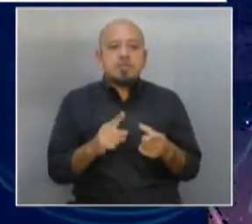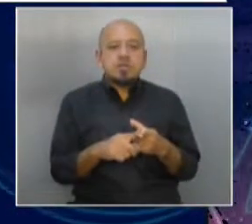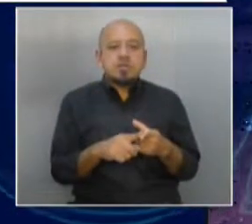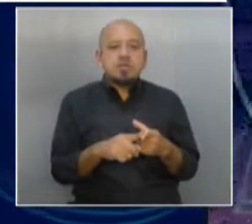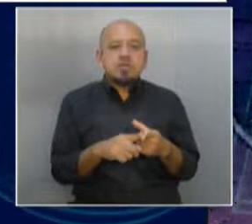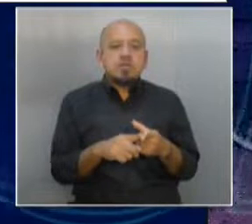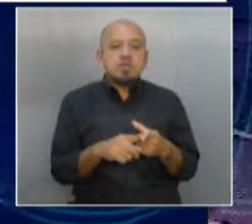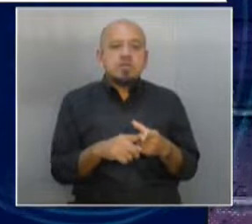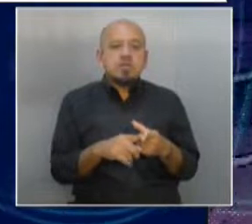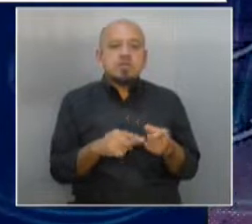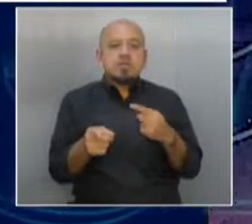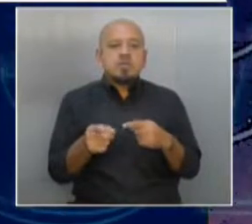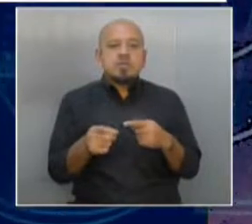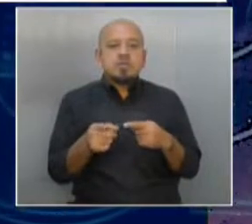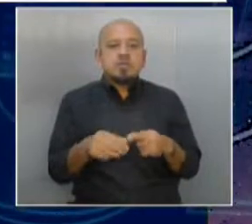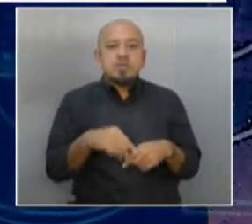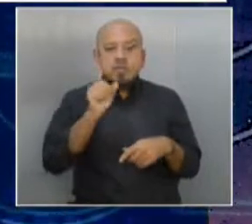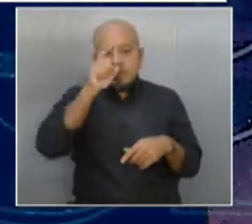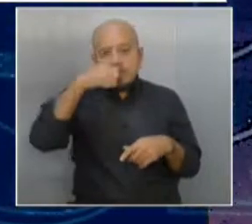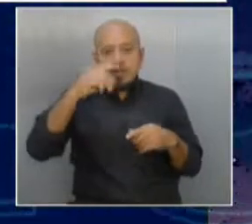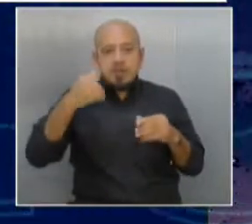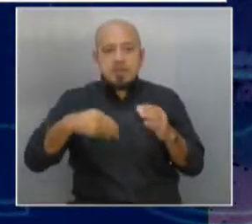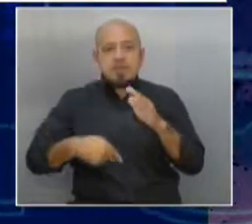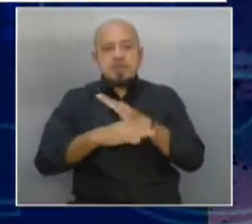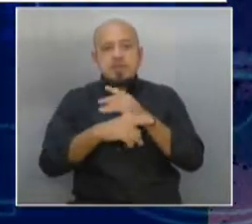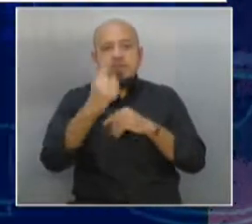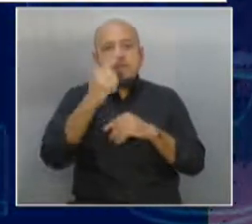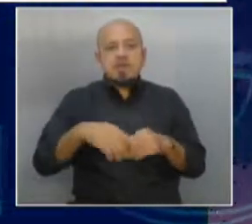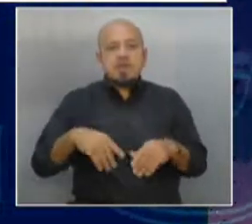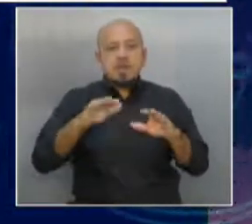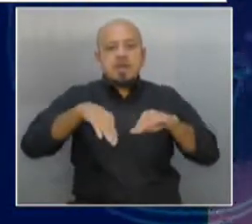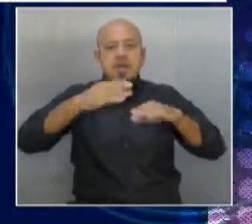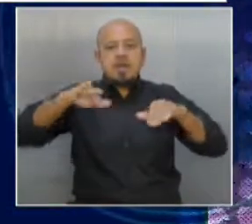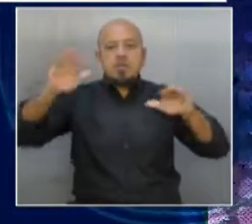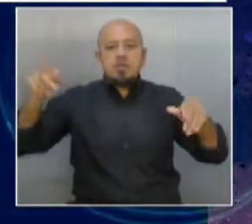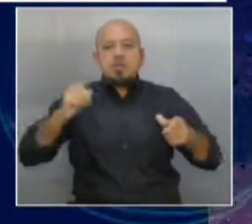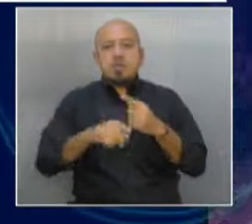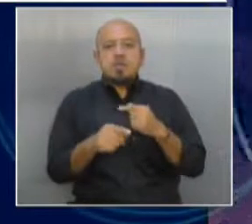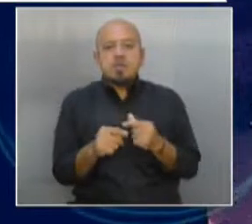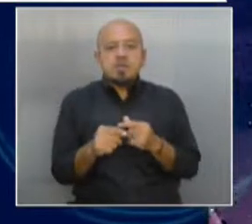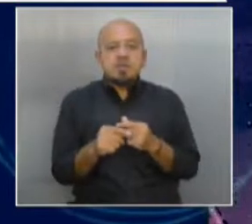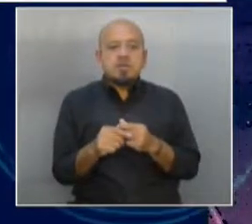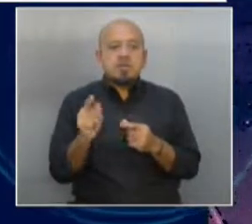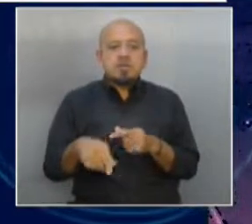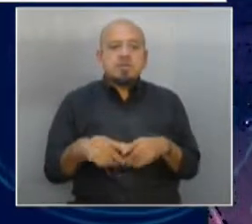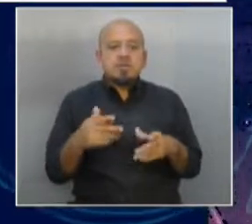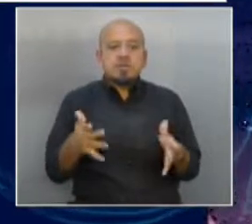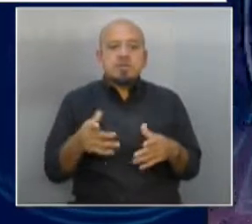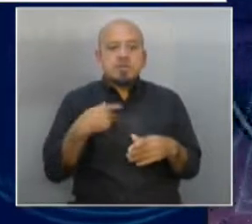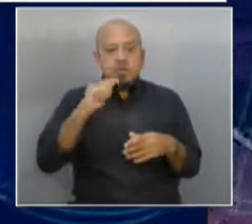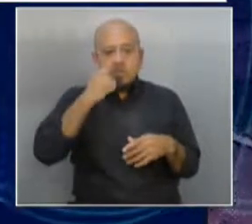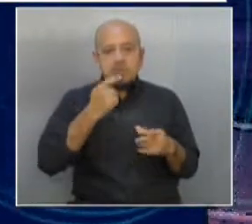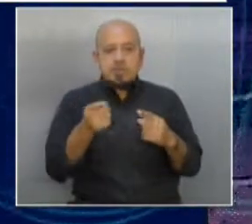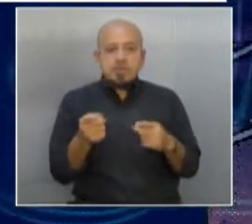Porque viste que las águilas se van a la montaña y cambian las plumas. Y, lo aprendí contigo. Sí, es una cosa que me gustó